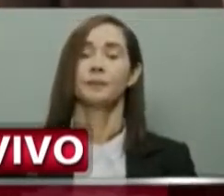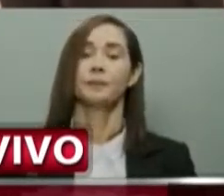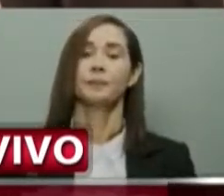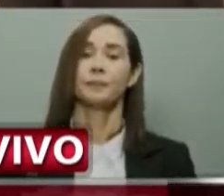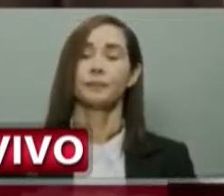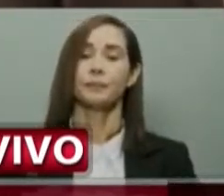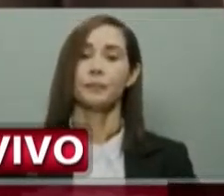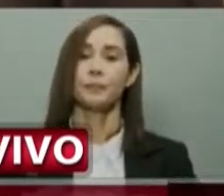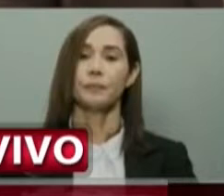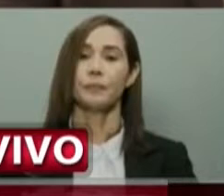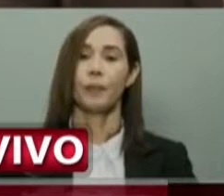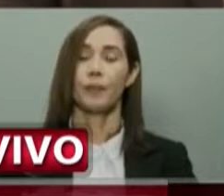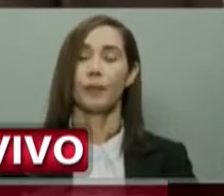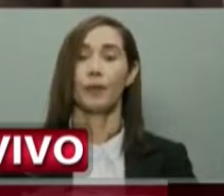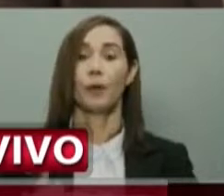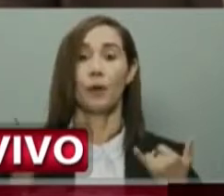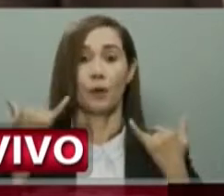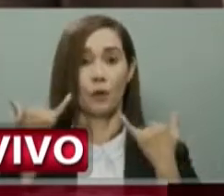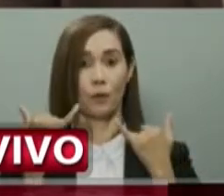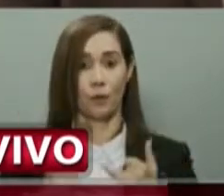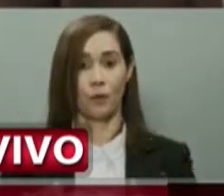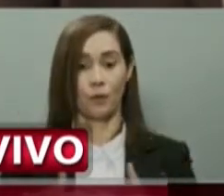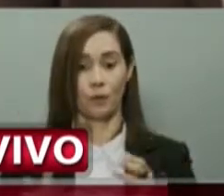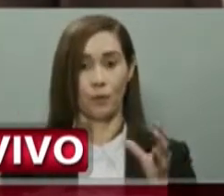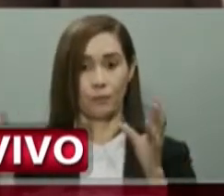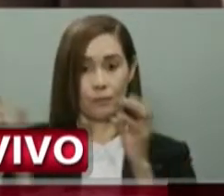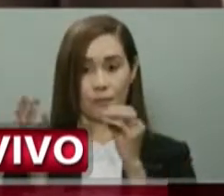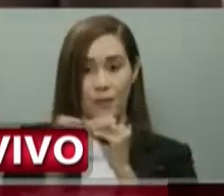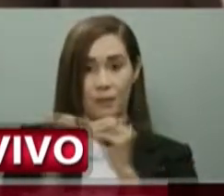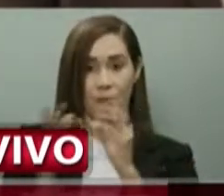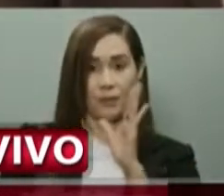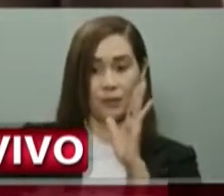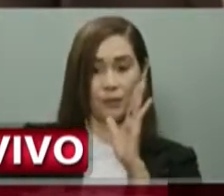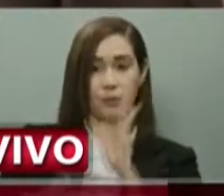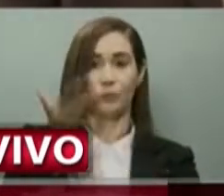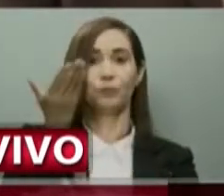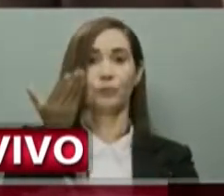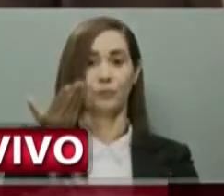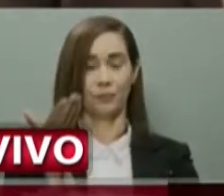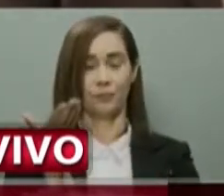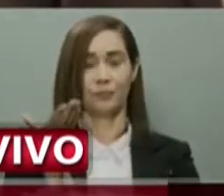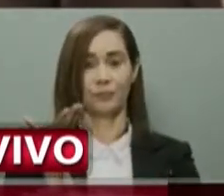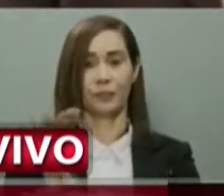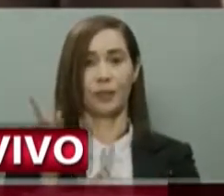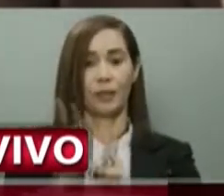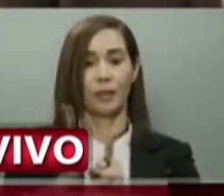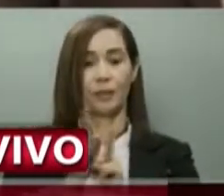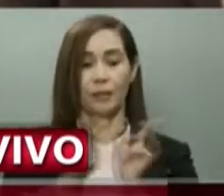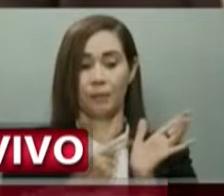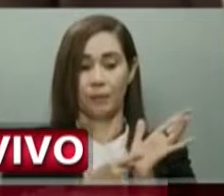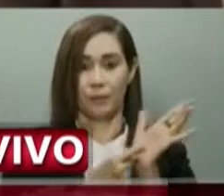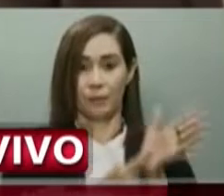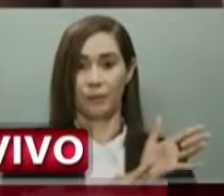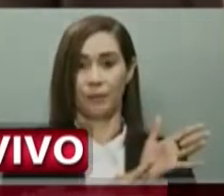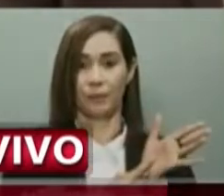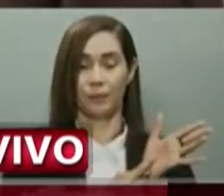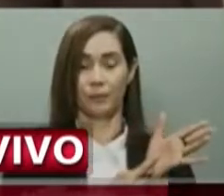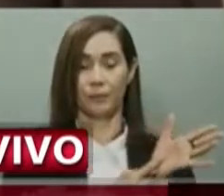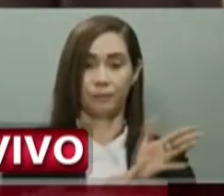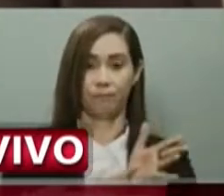hoy, con los números, las cifras y los gráficos que presentamos